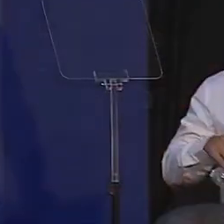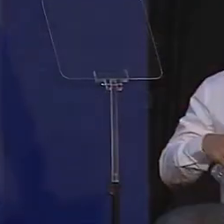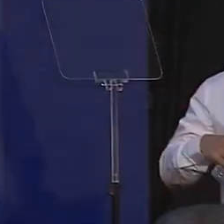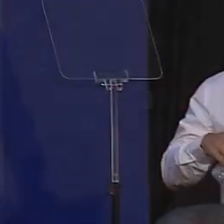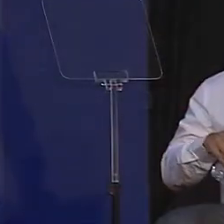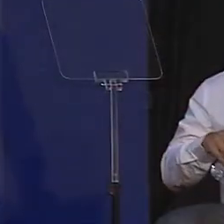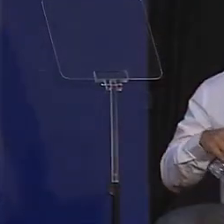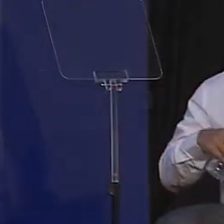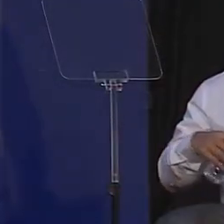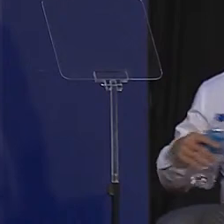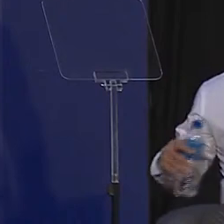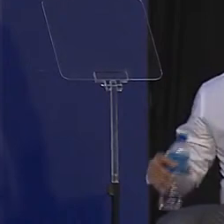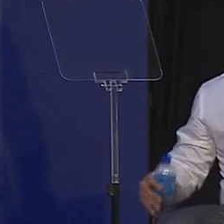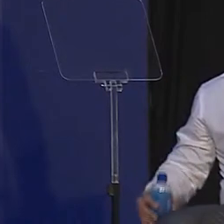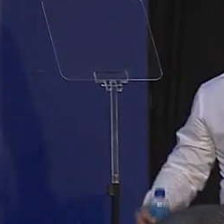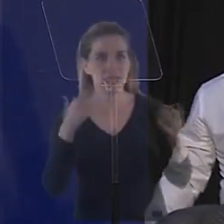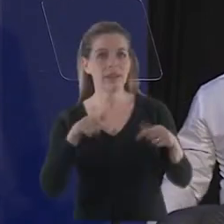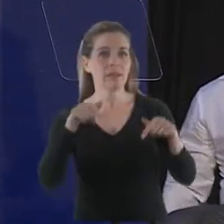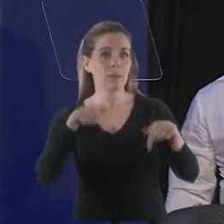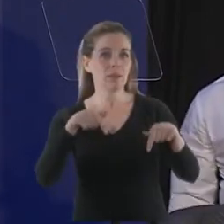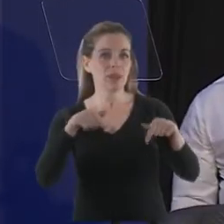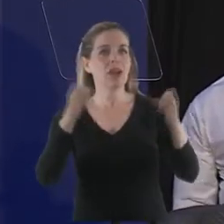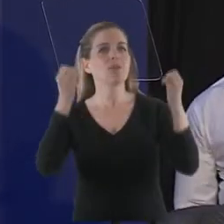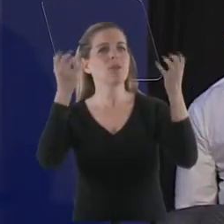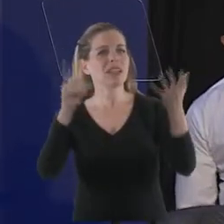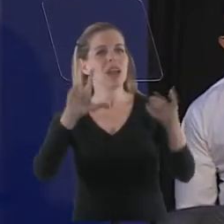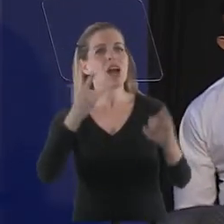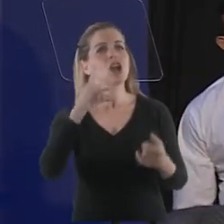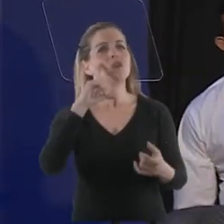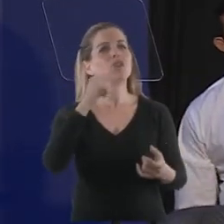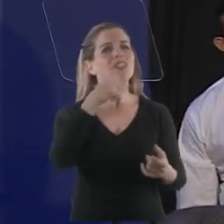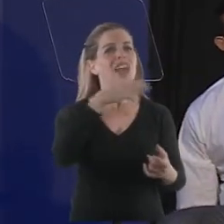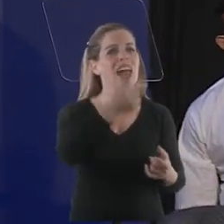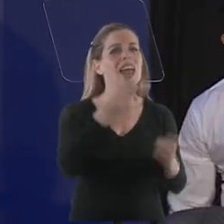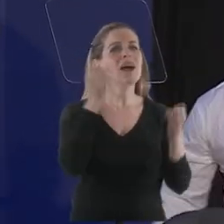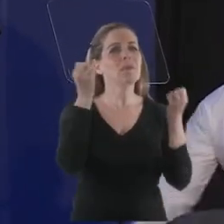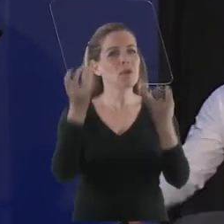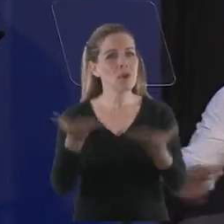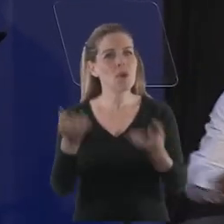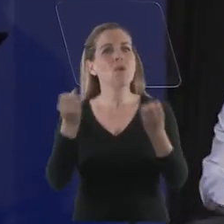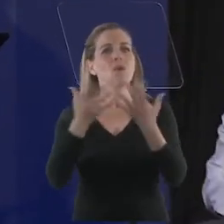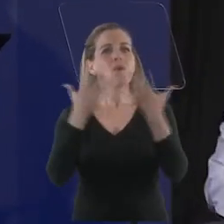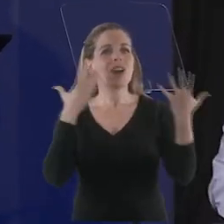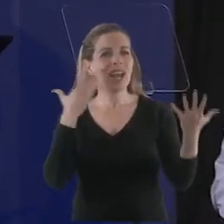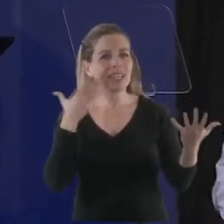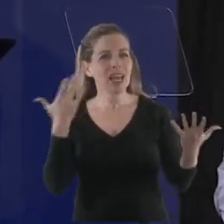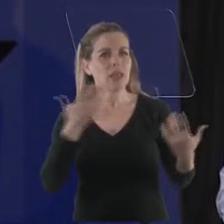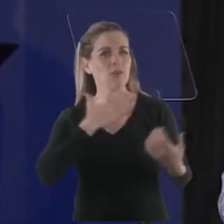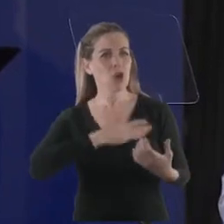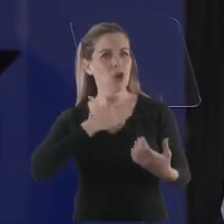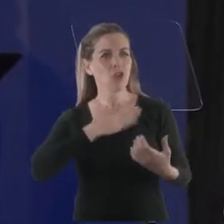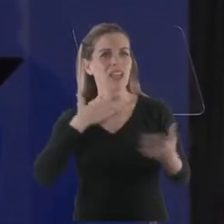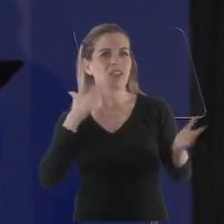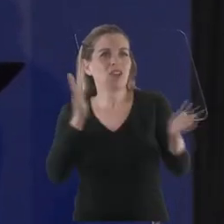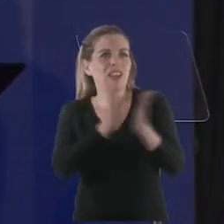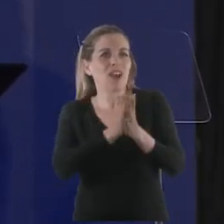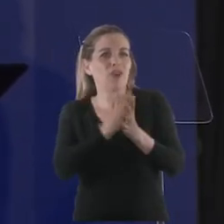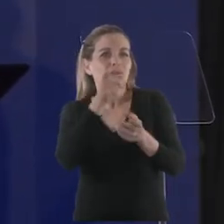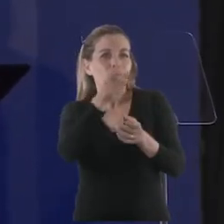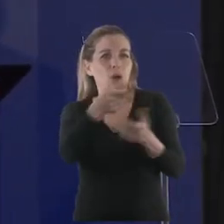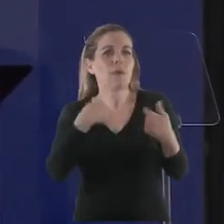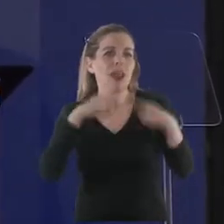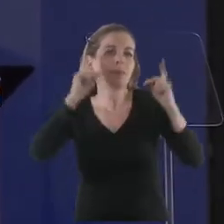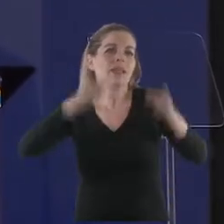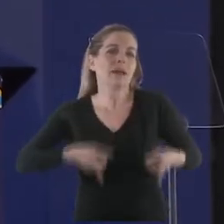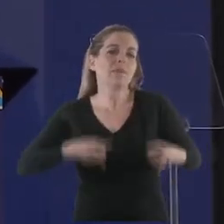Hola, buenas tardes. Estamos acá. ¿Qué tal, Luciana? ¿Cómo estás? ¿Qué tal, Marcelo? ¿Cómo te va? Muy buenas tardes. Un gran gusto estar con vos. Para mí también es una